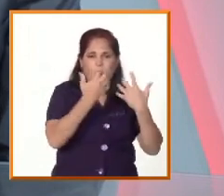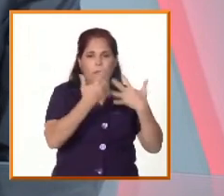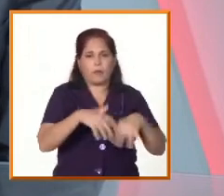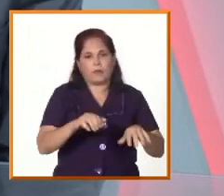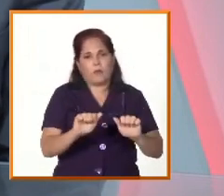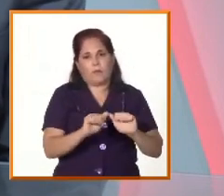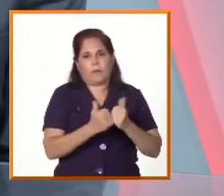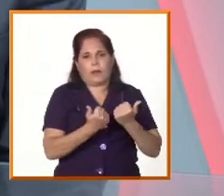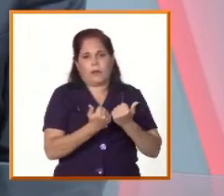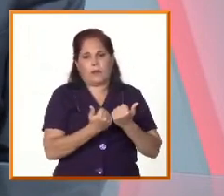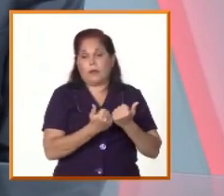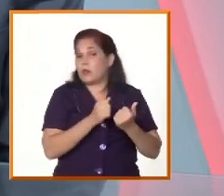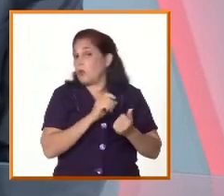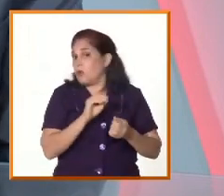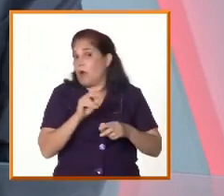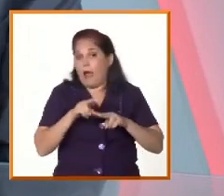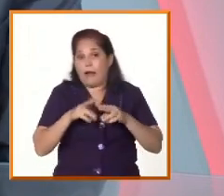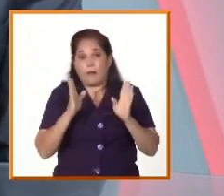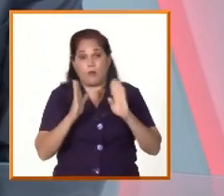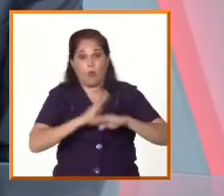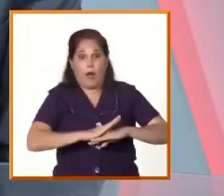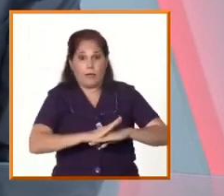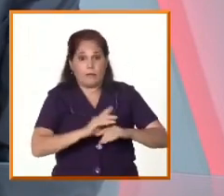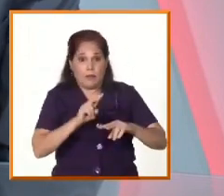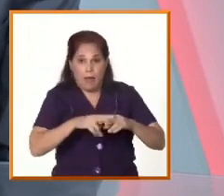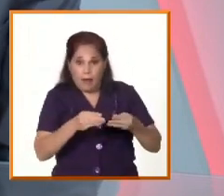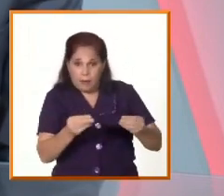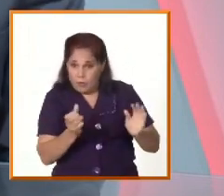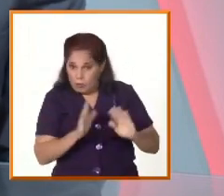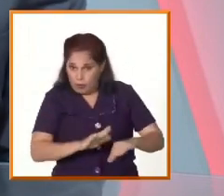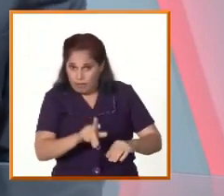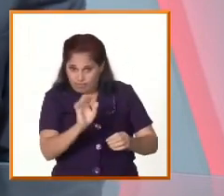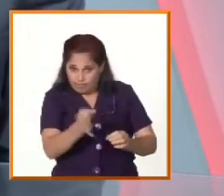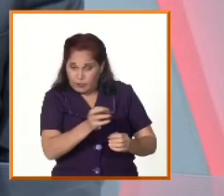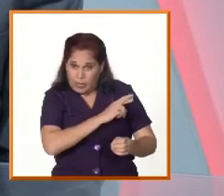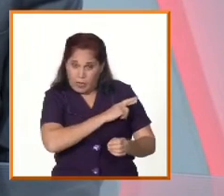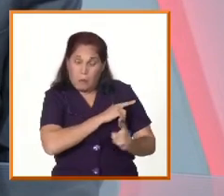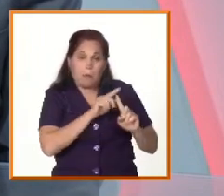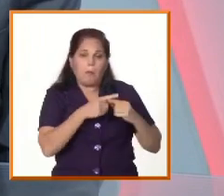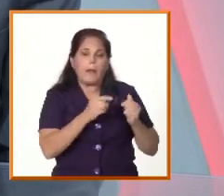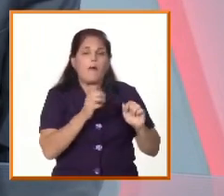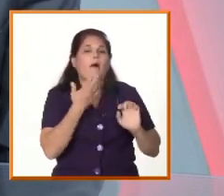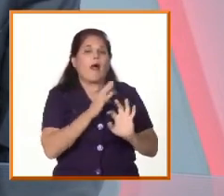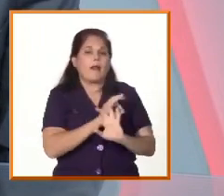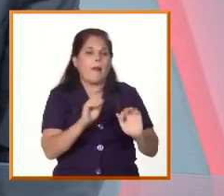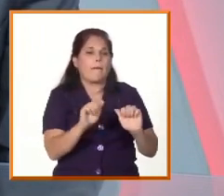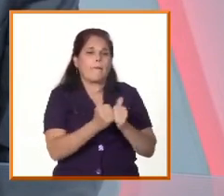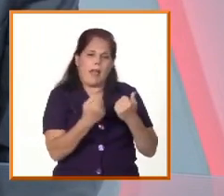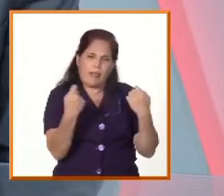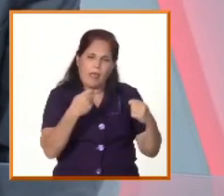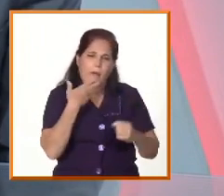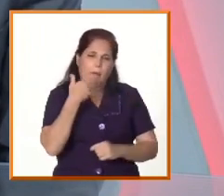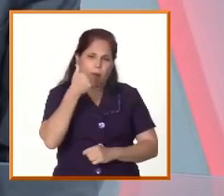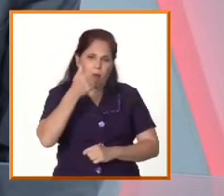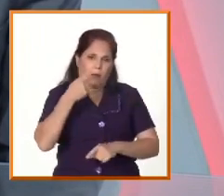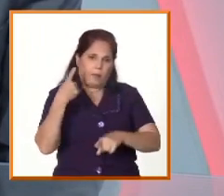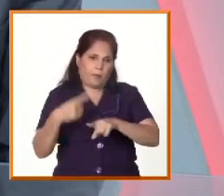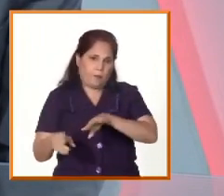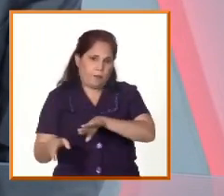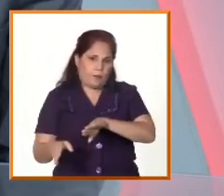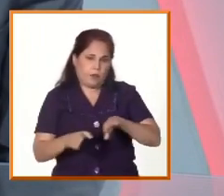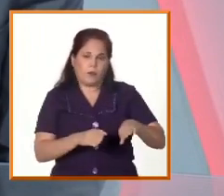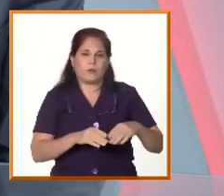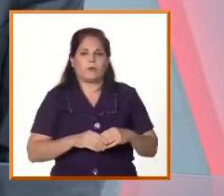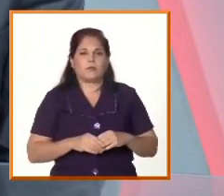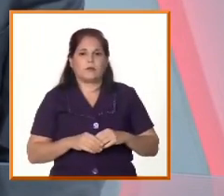necesitan y quiere los cubanos nosotros tenemos un tema pendiente en los últimos años se ha puesto más complejo Randy el tema del envasado